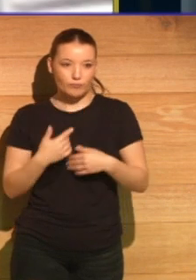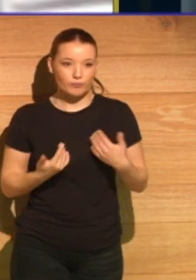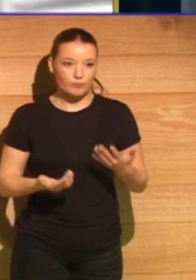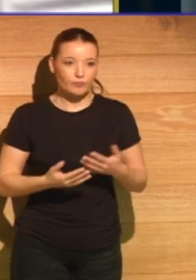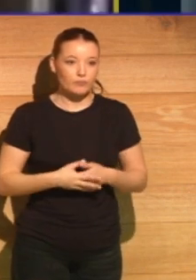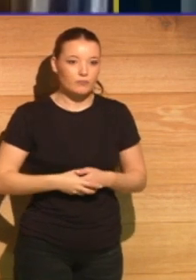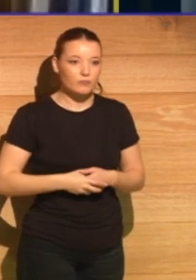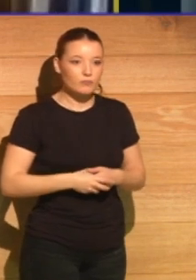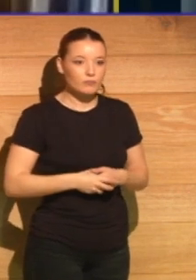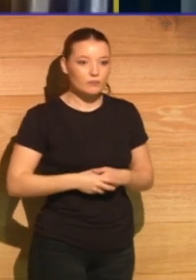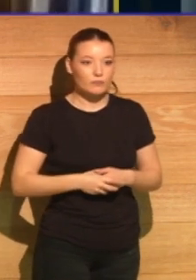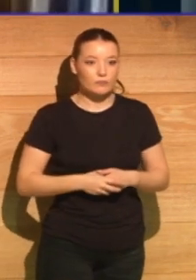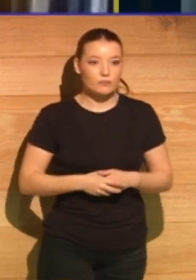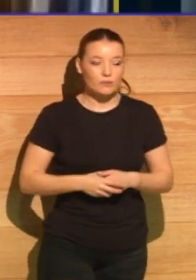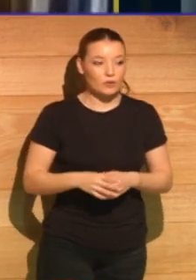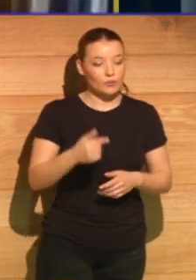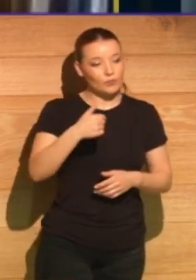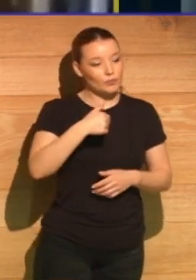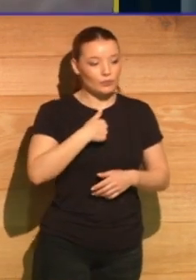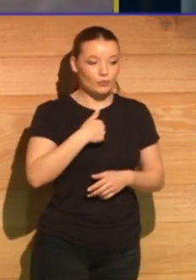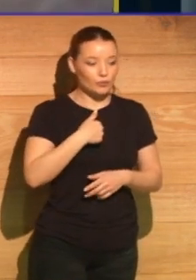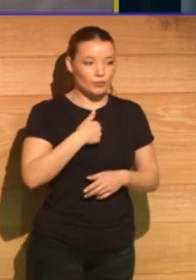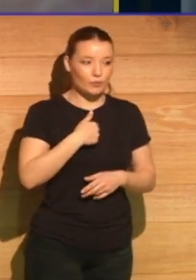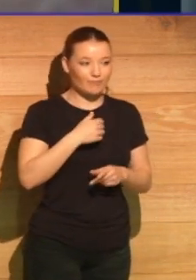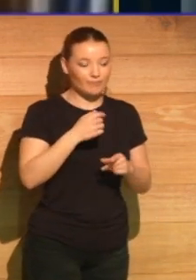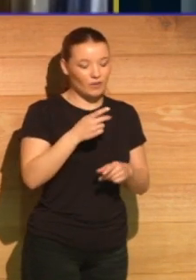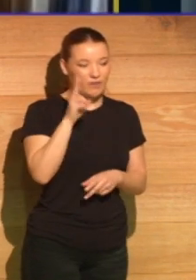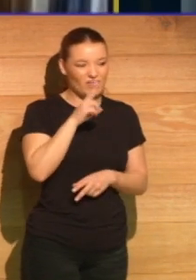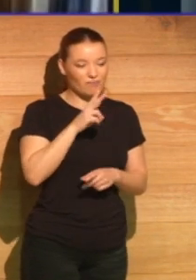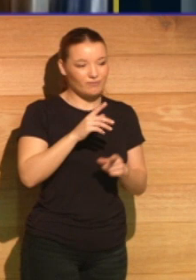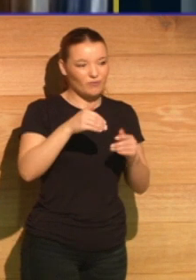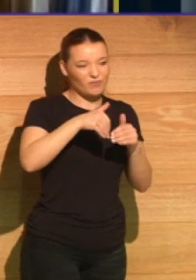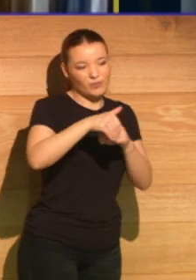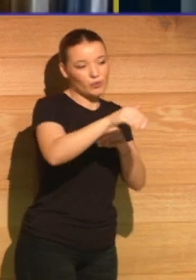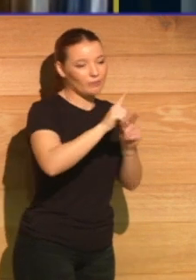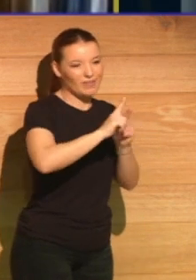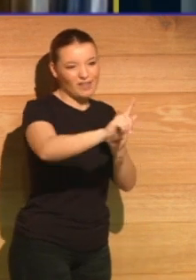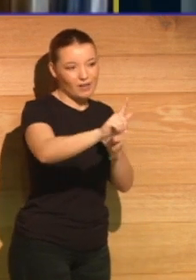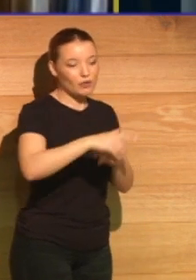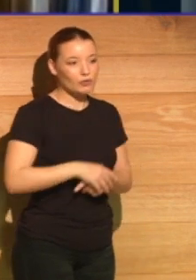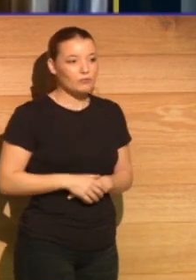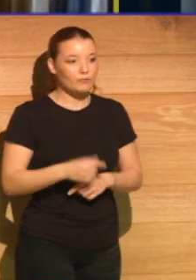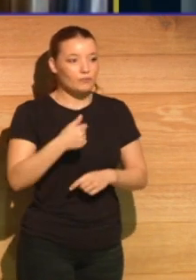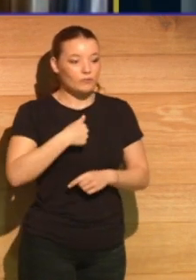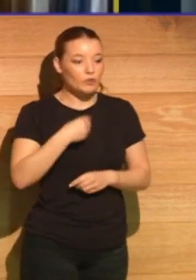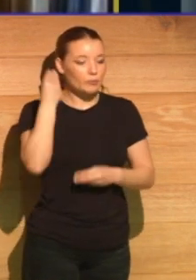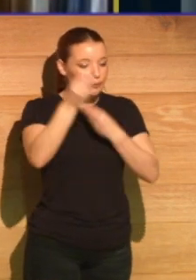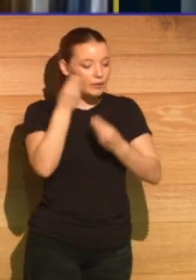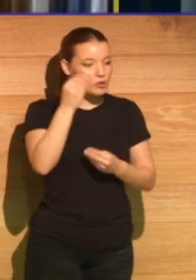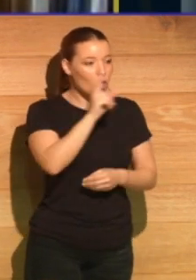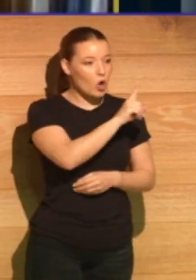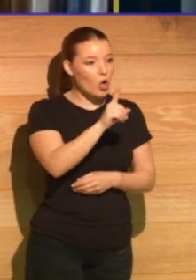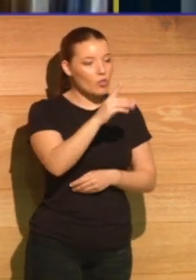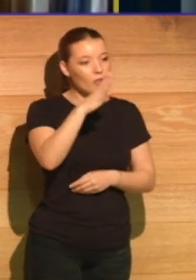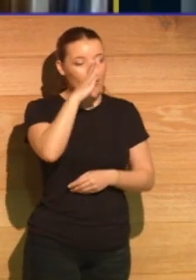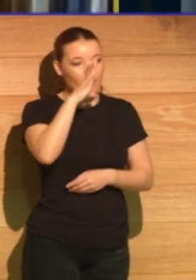Pues yo la verdad es que todavía lo veo un poco lejano. A mí me gusta pensar en el 11F también como una